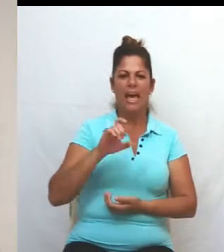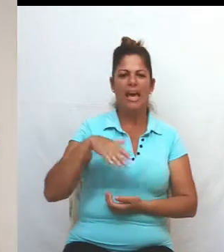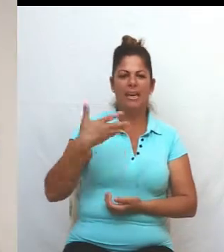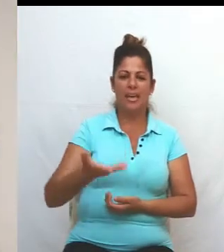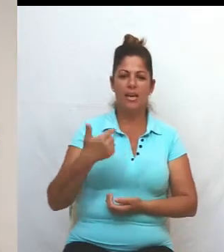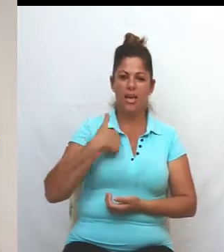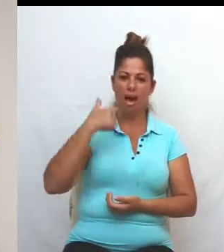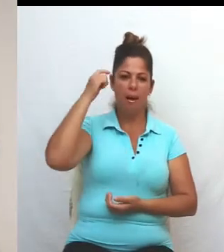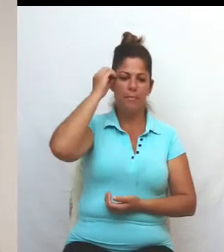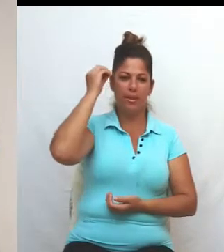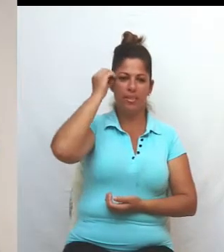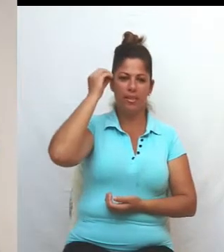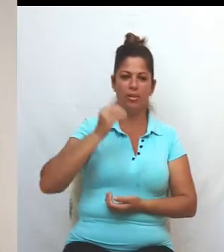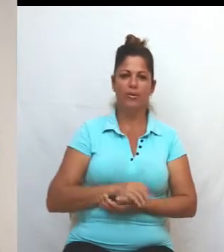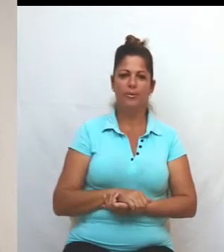y he aprendido